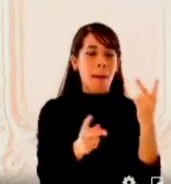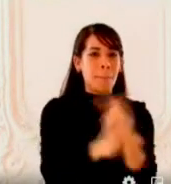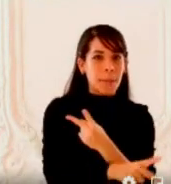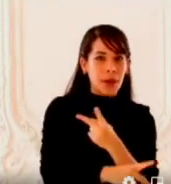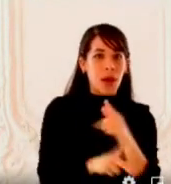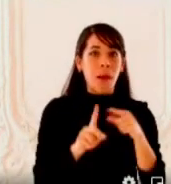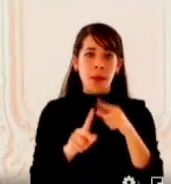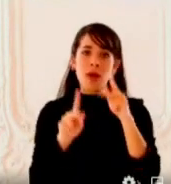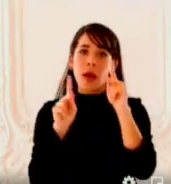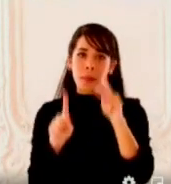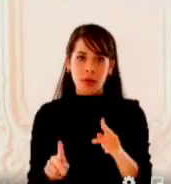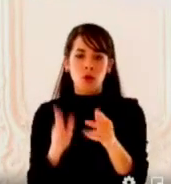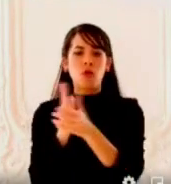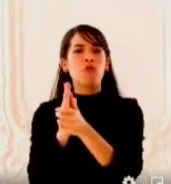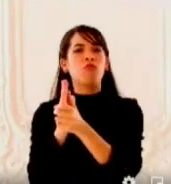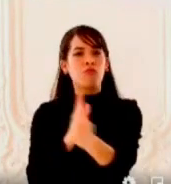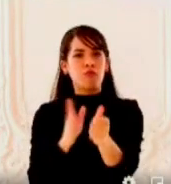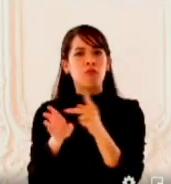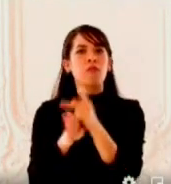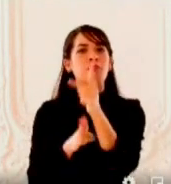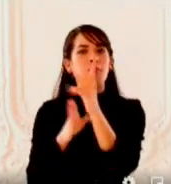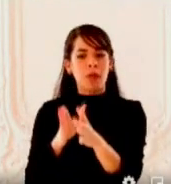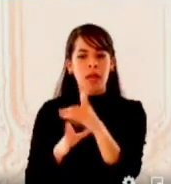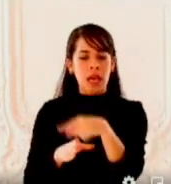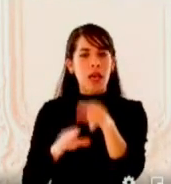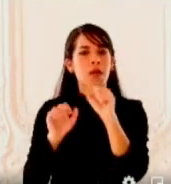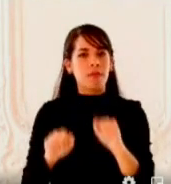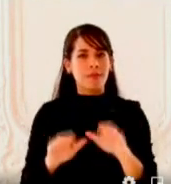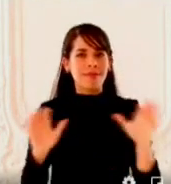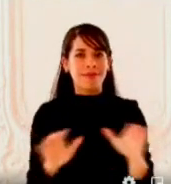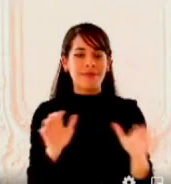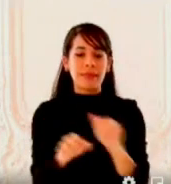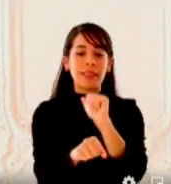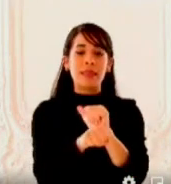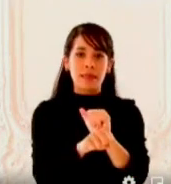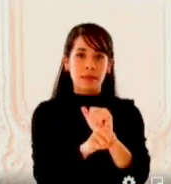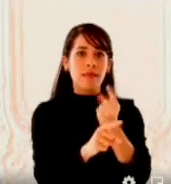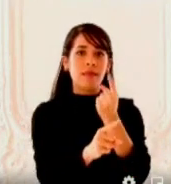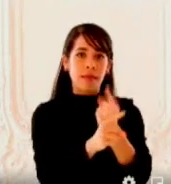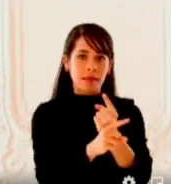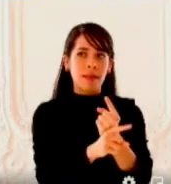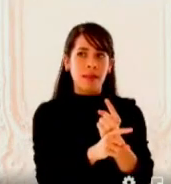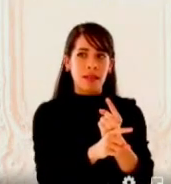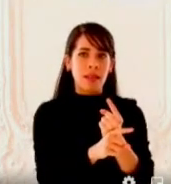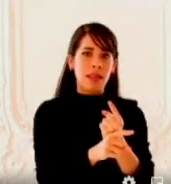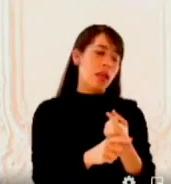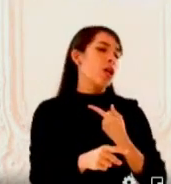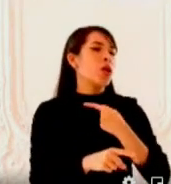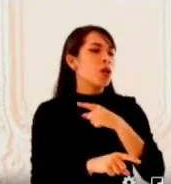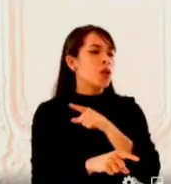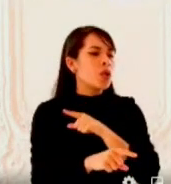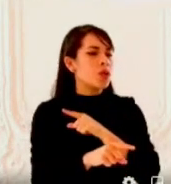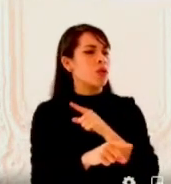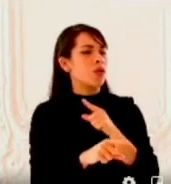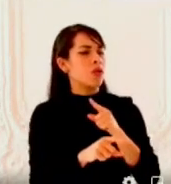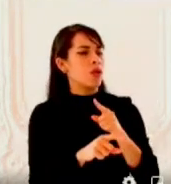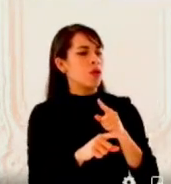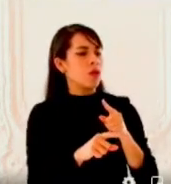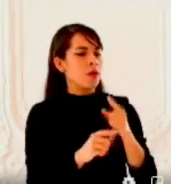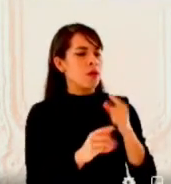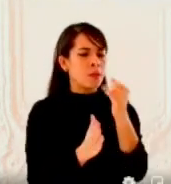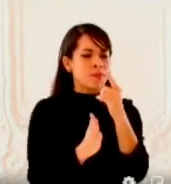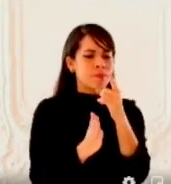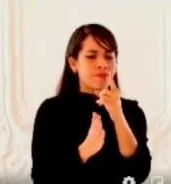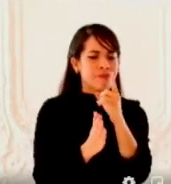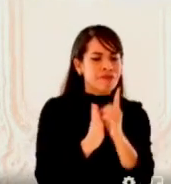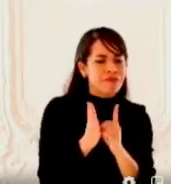en Puerto Rico que puede hacer el trabajo, y también hay que ver cómo estamos nosotros implementando los diseños, las construcciones,